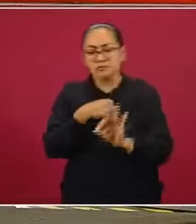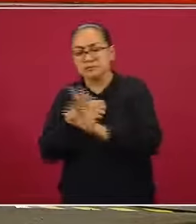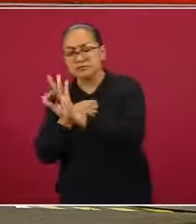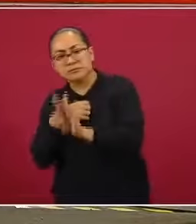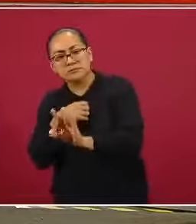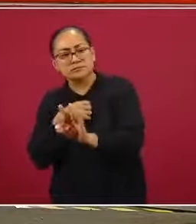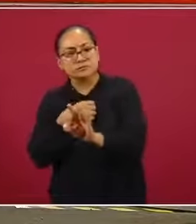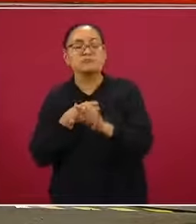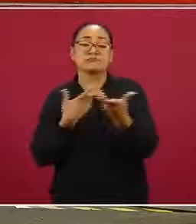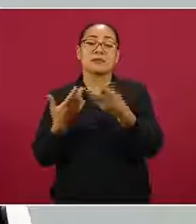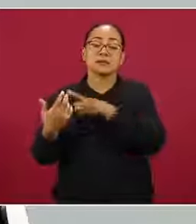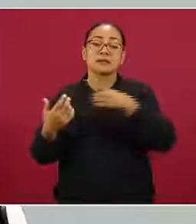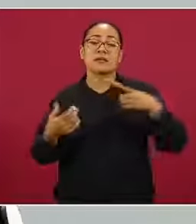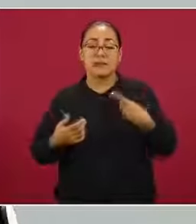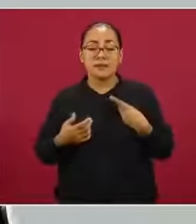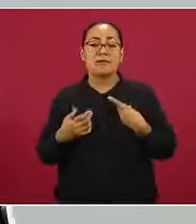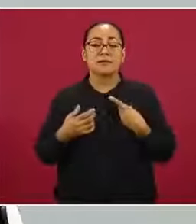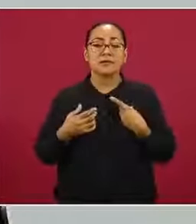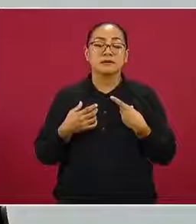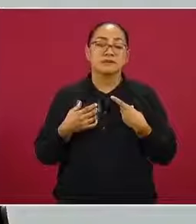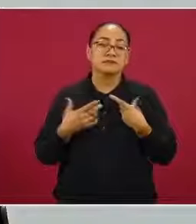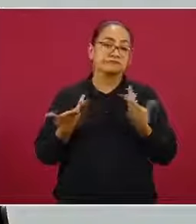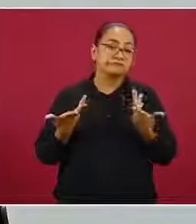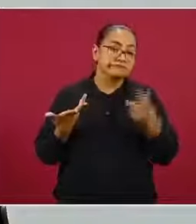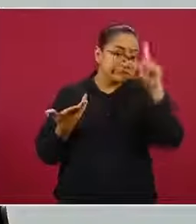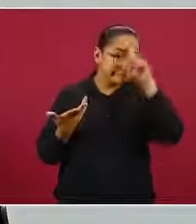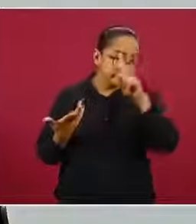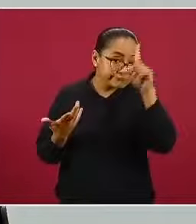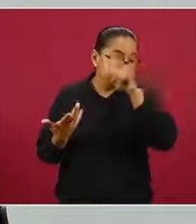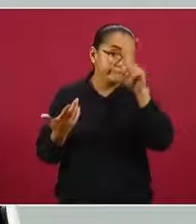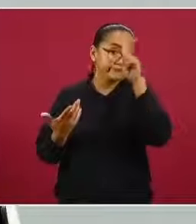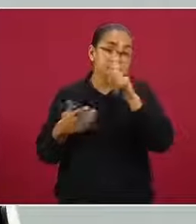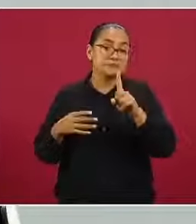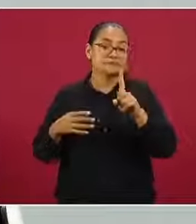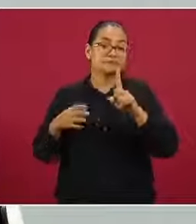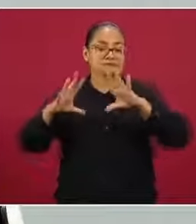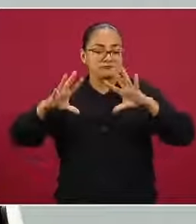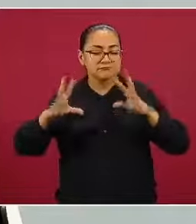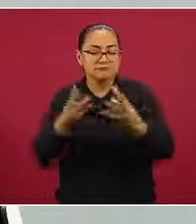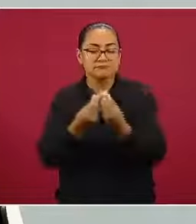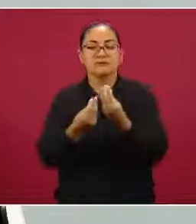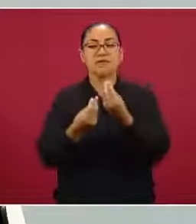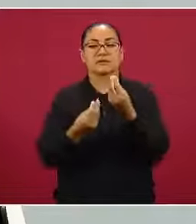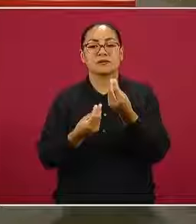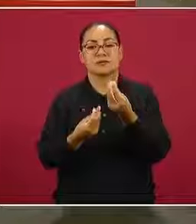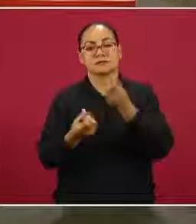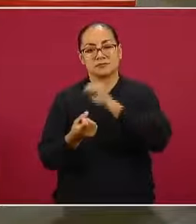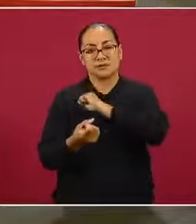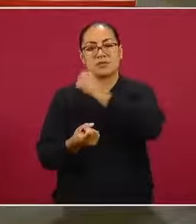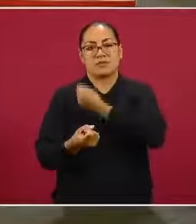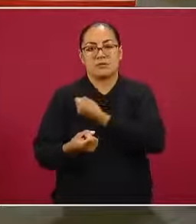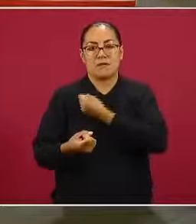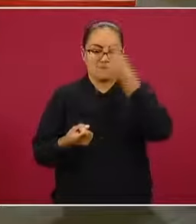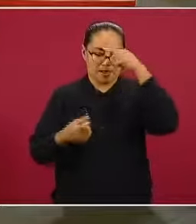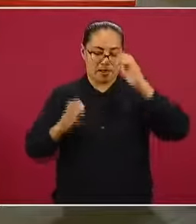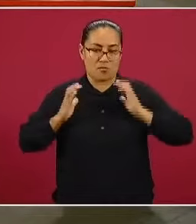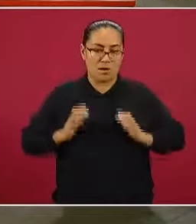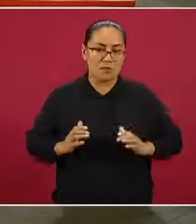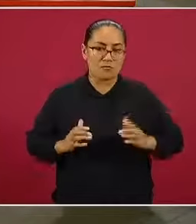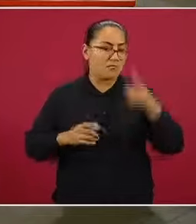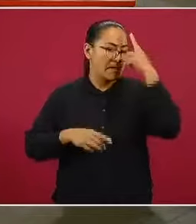la Comisión de Eat Lancet, que es una forma conjunta de salud humana y de salud en el planeta. Entonces, estamos